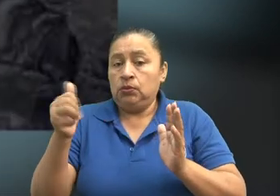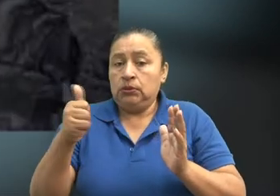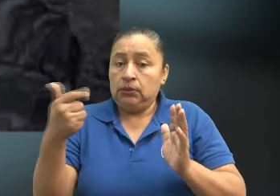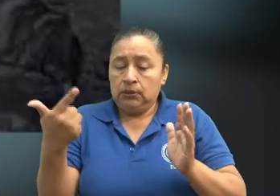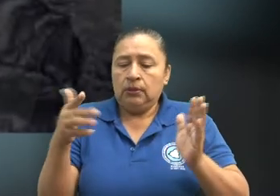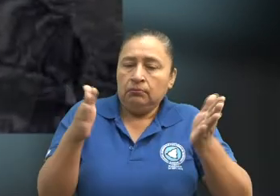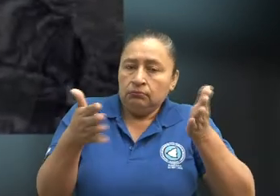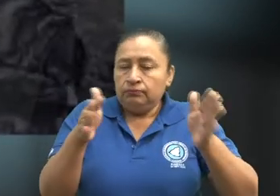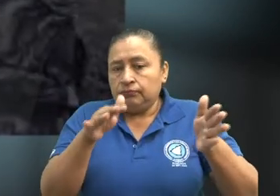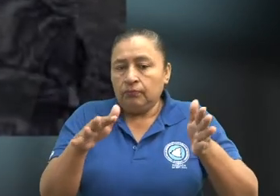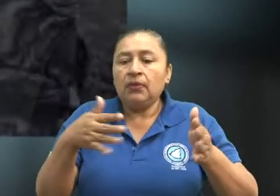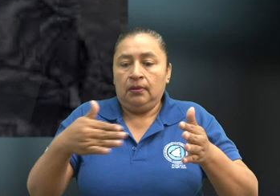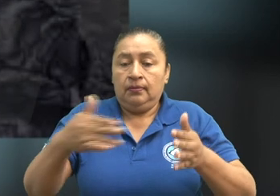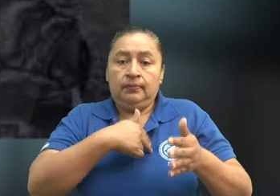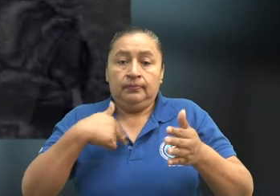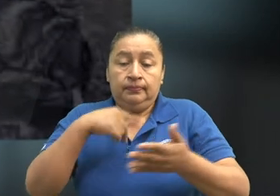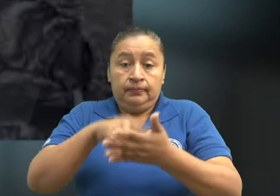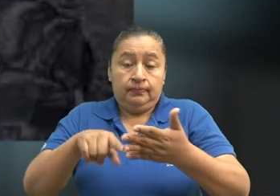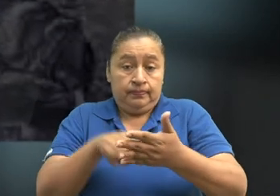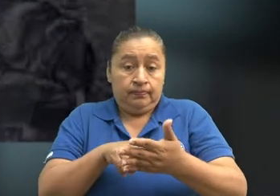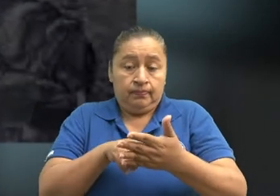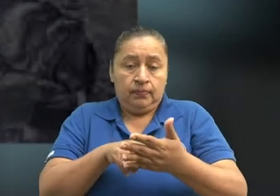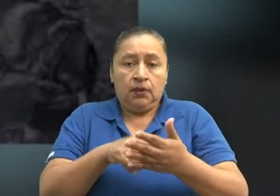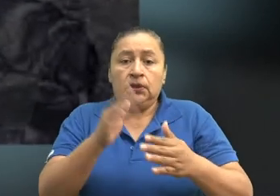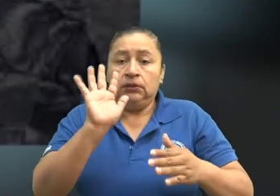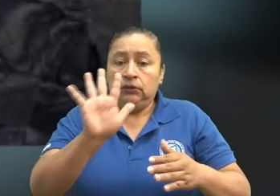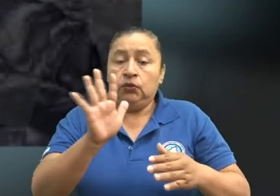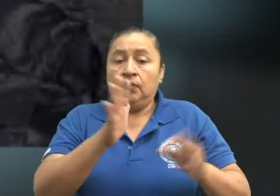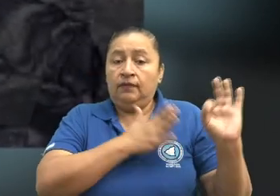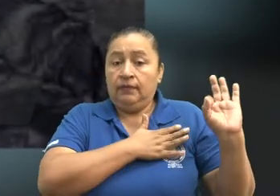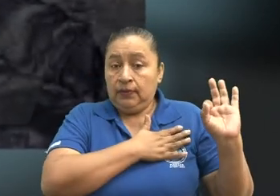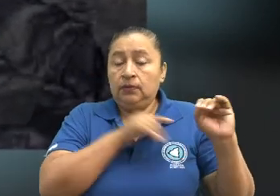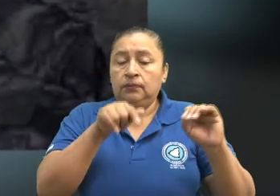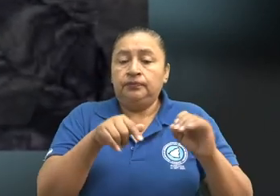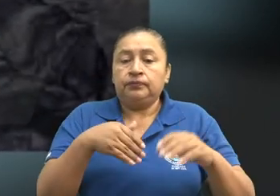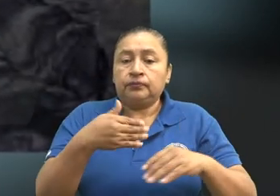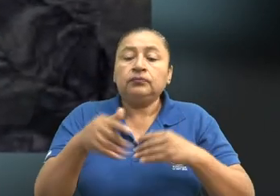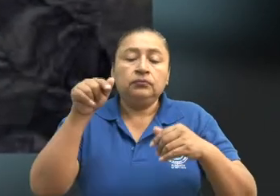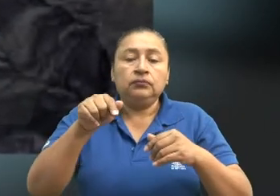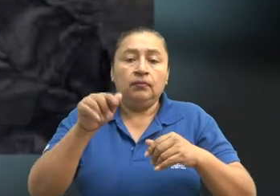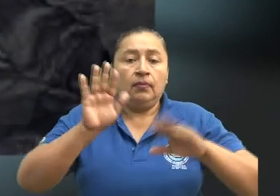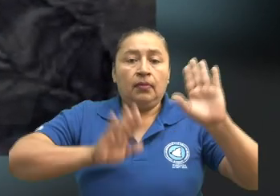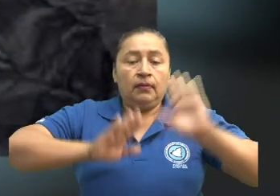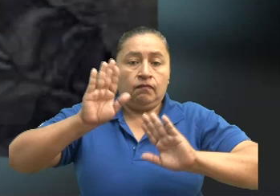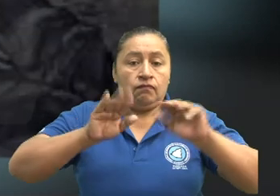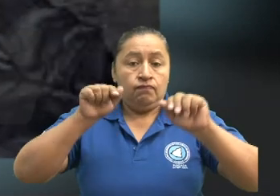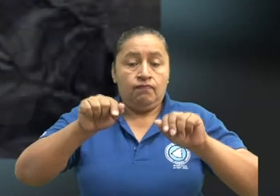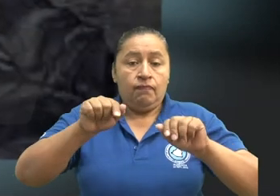1966-1967, ¿verdad? Se iban a hacer las elecciones, ¿verdad? El 5 de febrero, donde estaban participando,